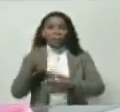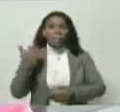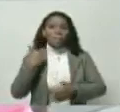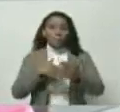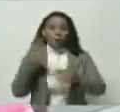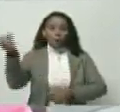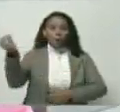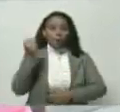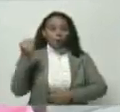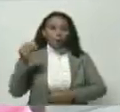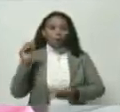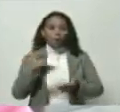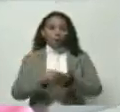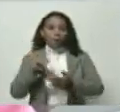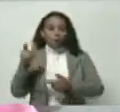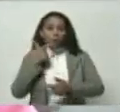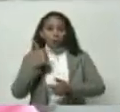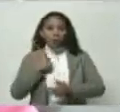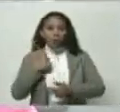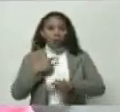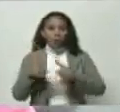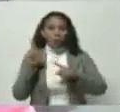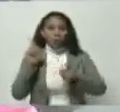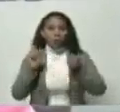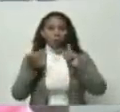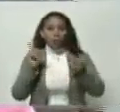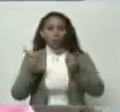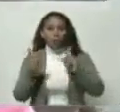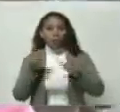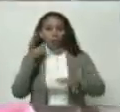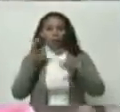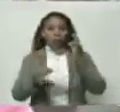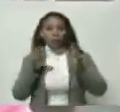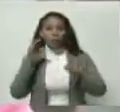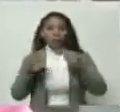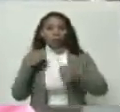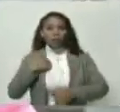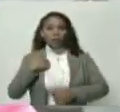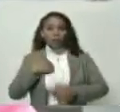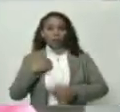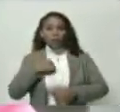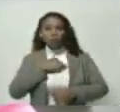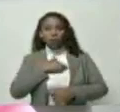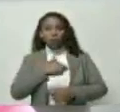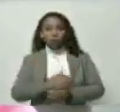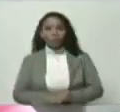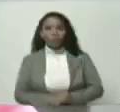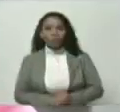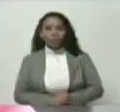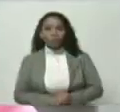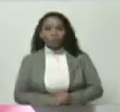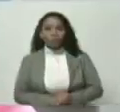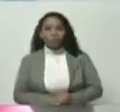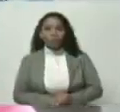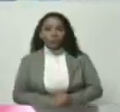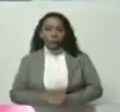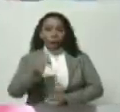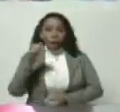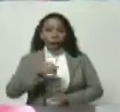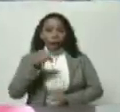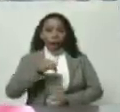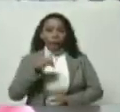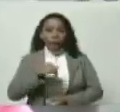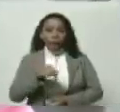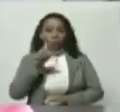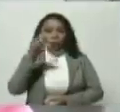traernos de vuelta. Y eso fue lo que nos dijeron, pero eso depende de la justicia de Argentina. Así que nosotros estaríamos acá por